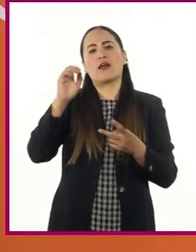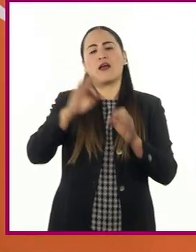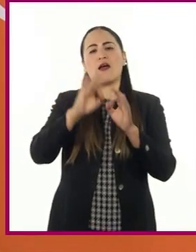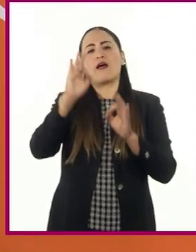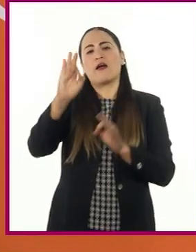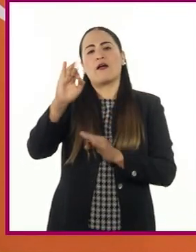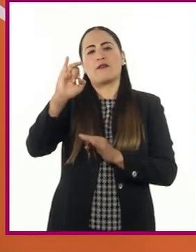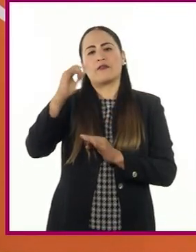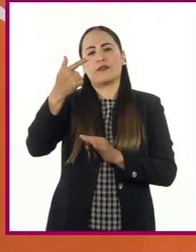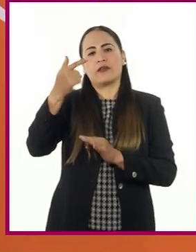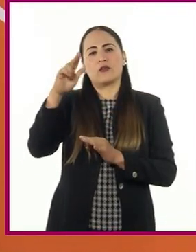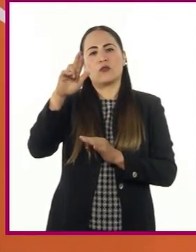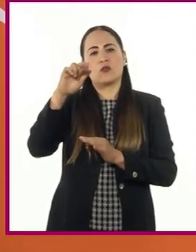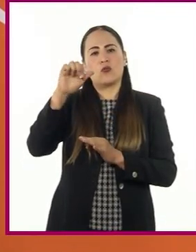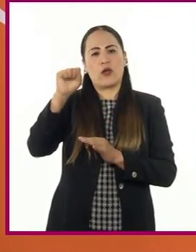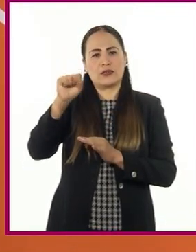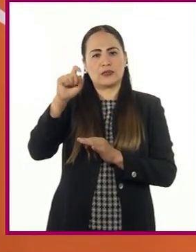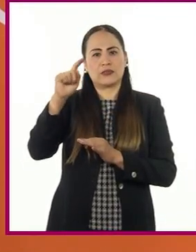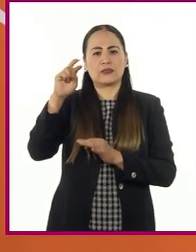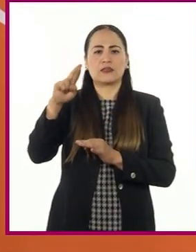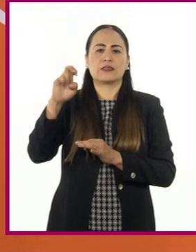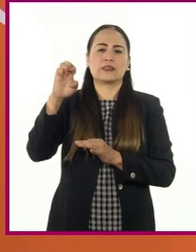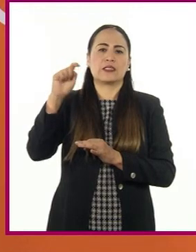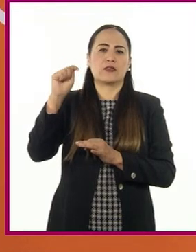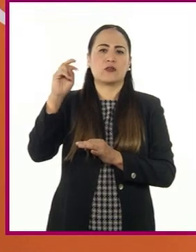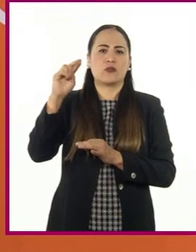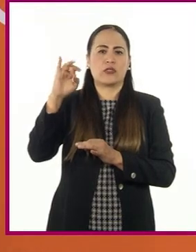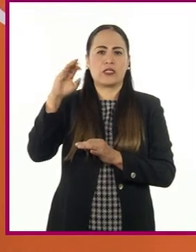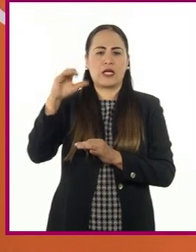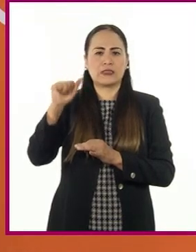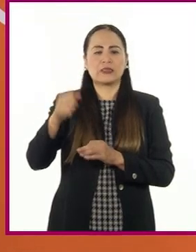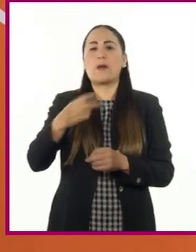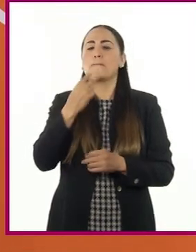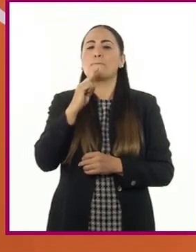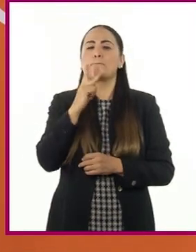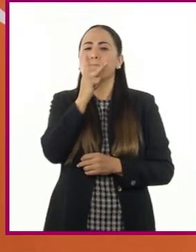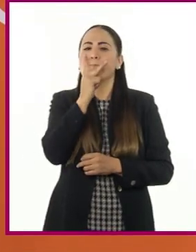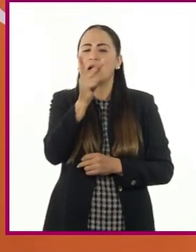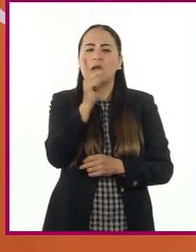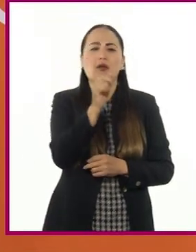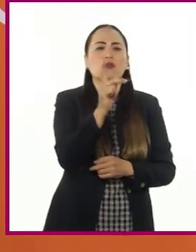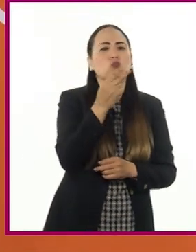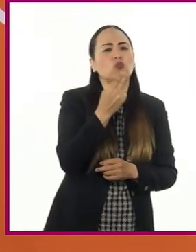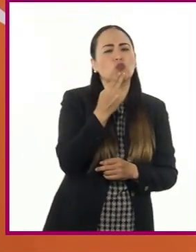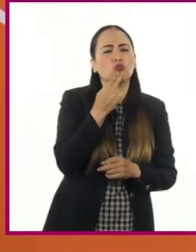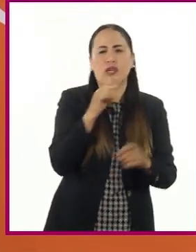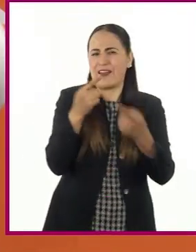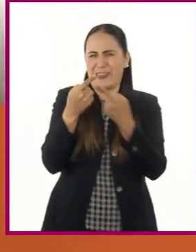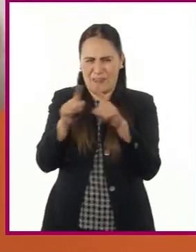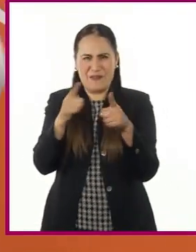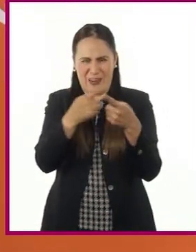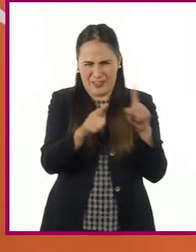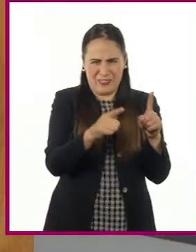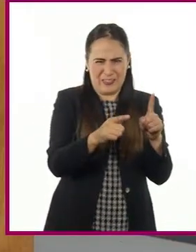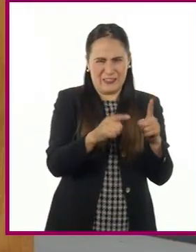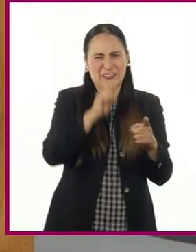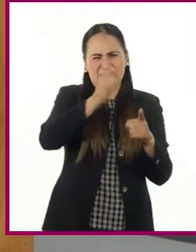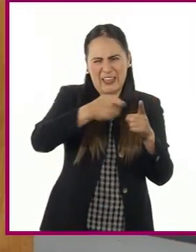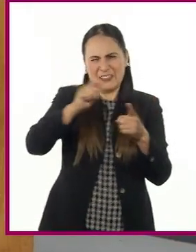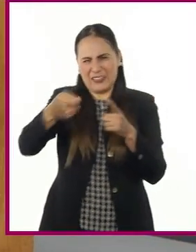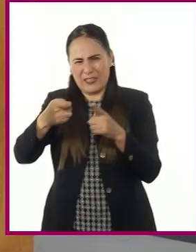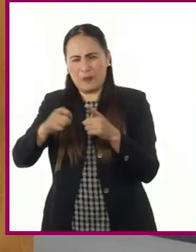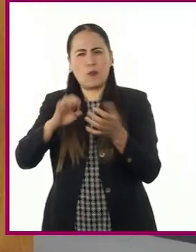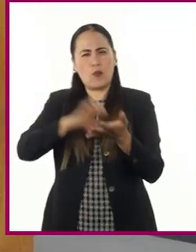es una forma especial de usar la palabra y sus múltiples combinaciones, como las asociaciones de